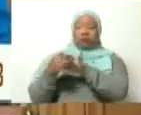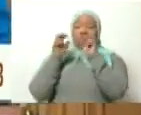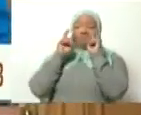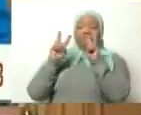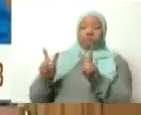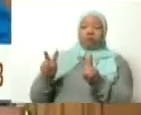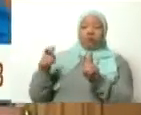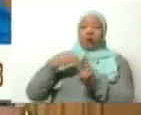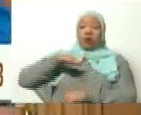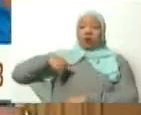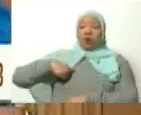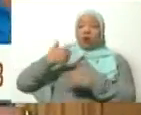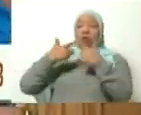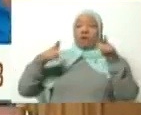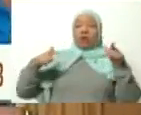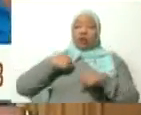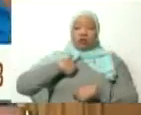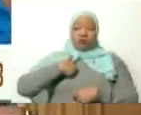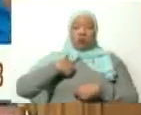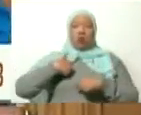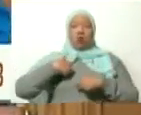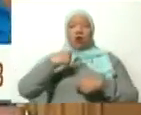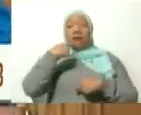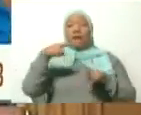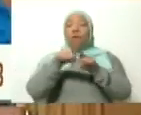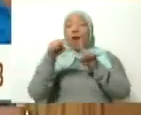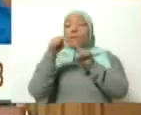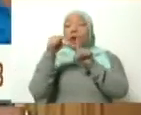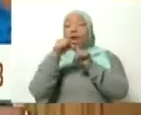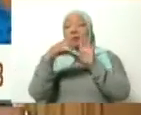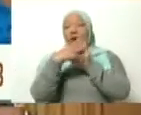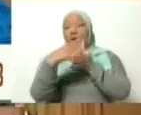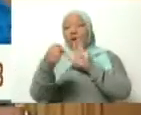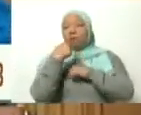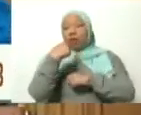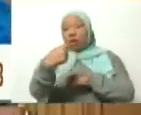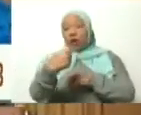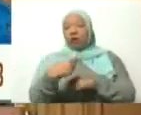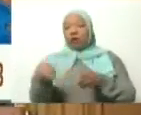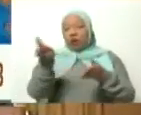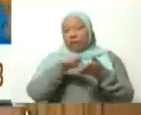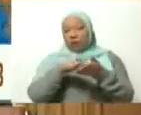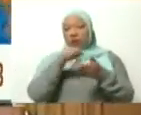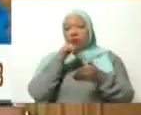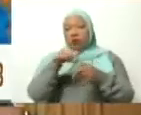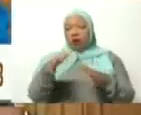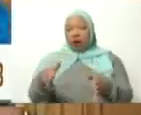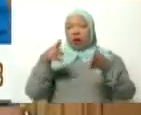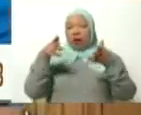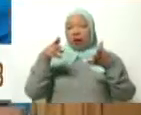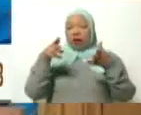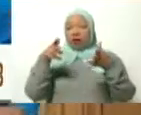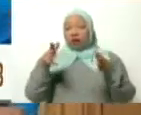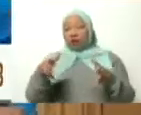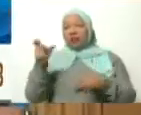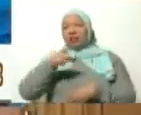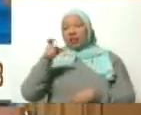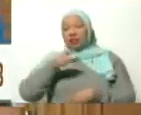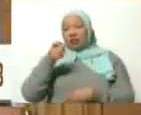a nuestro padre libertador, Simón Bolívar. Para el logro del triunfo siempre ha